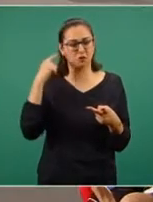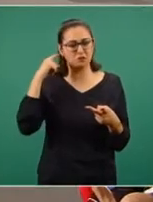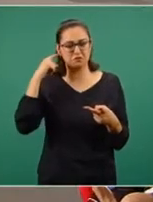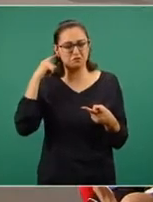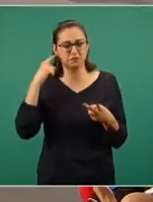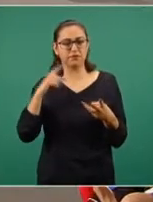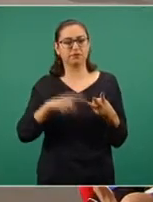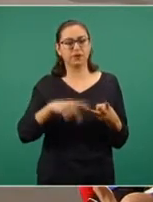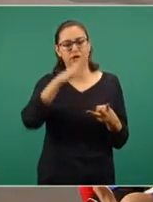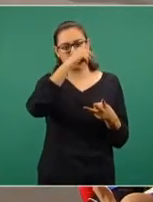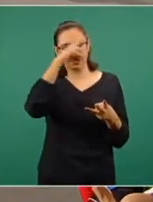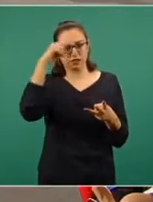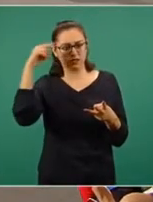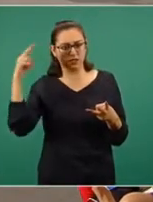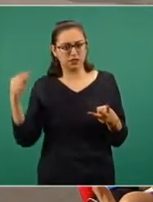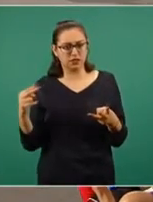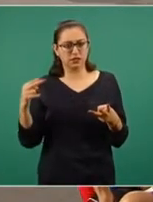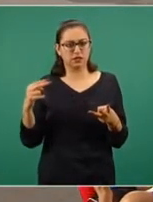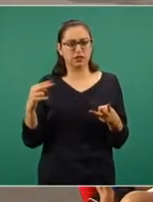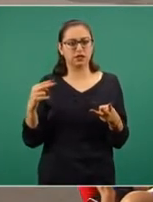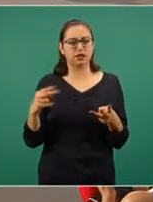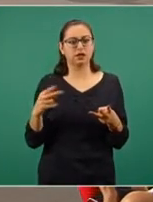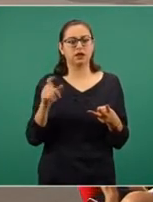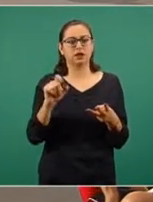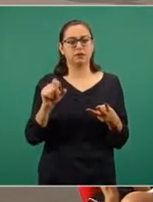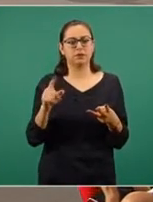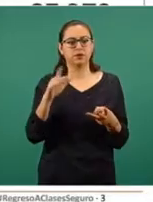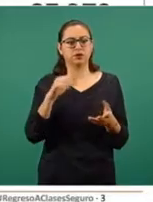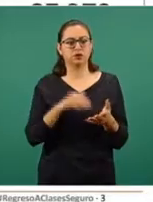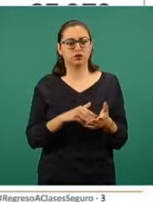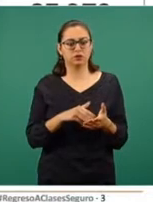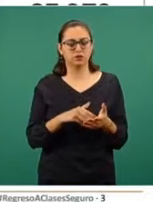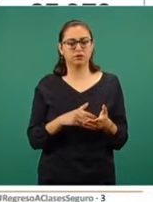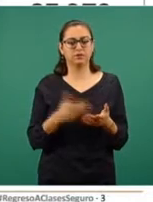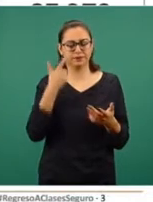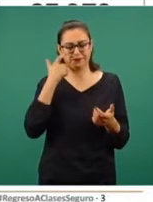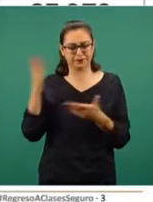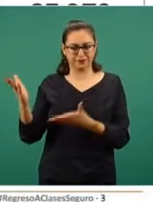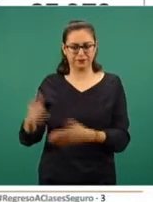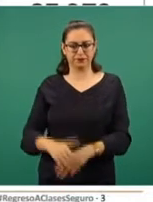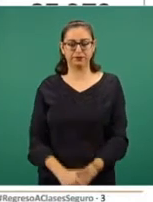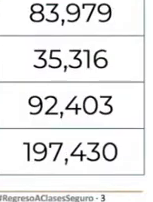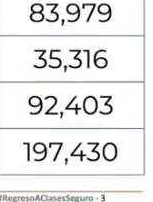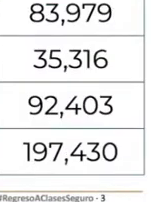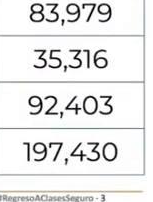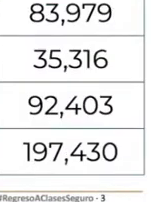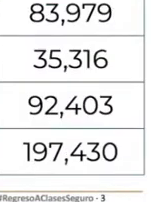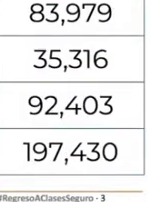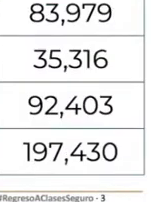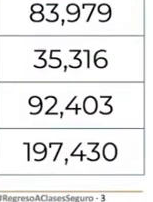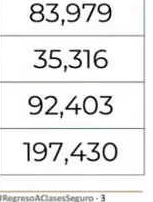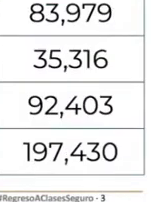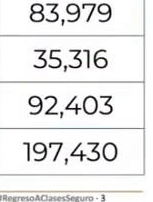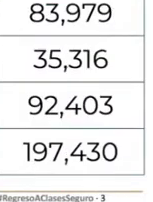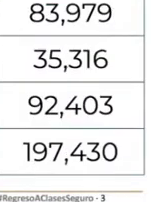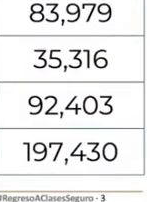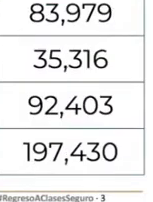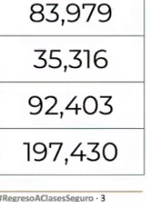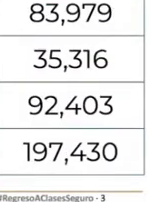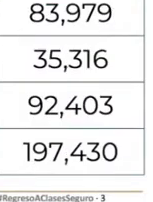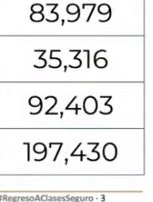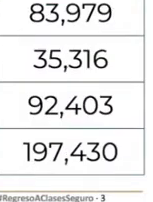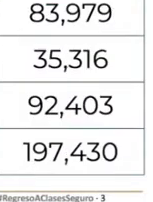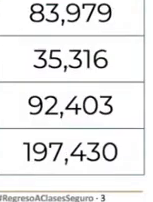83.979, Nayarit 35.316. Tamaulipas 92.403 y Veracruz